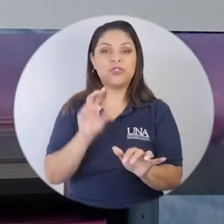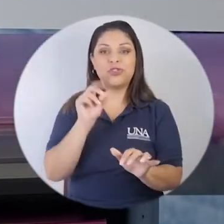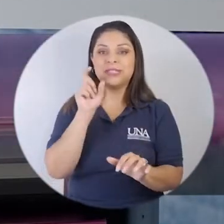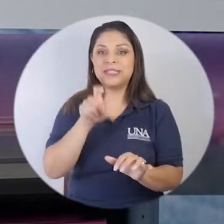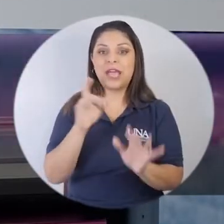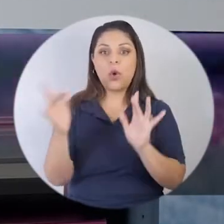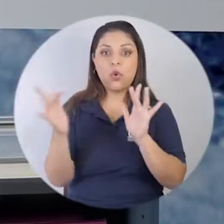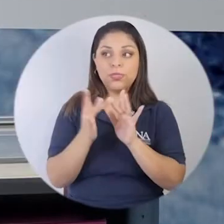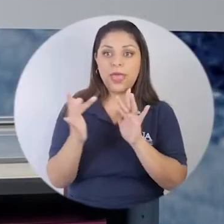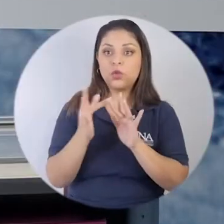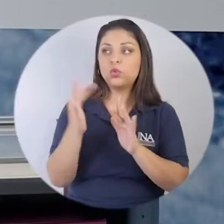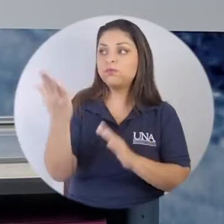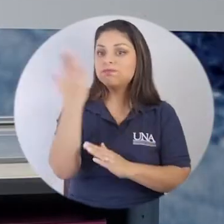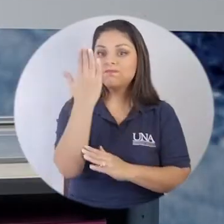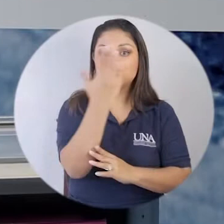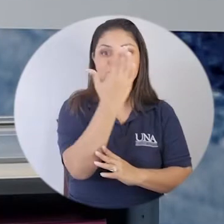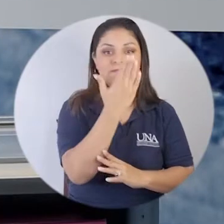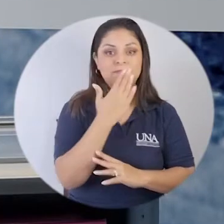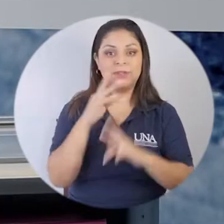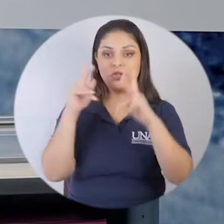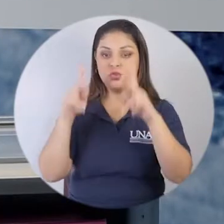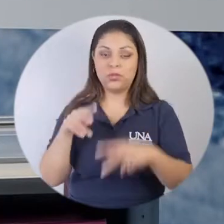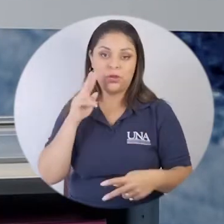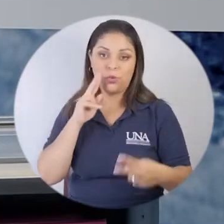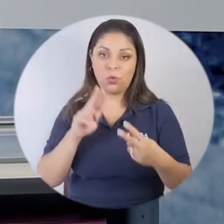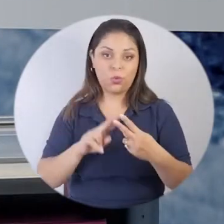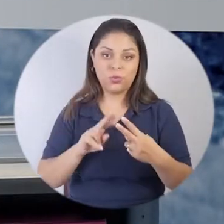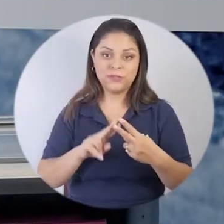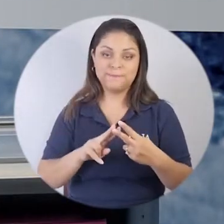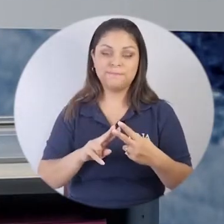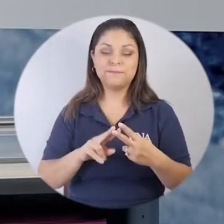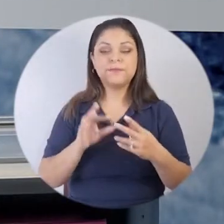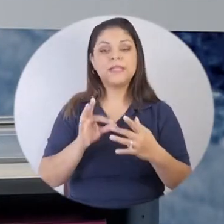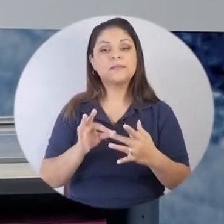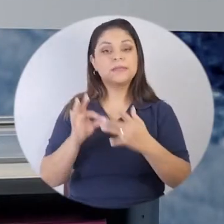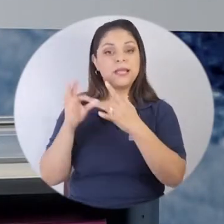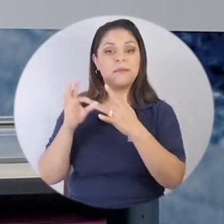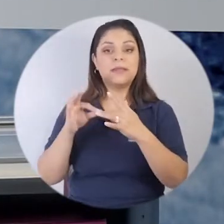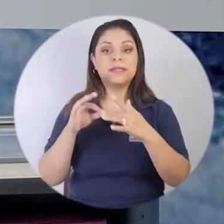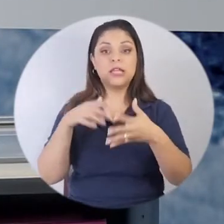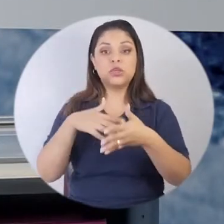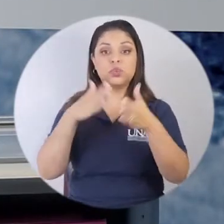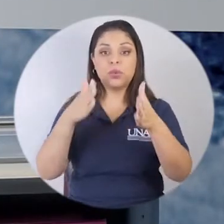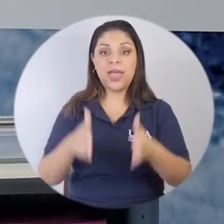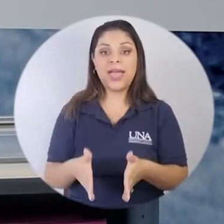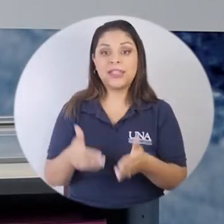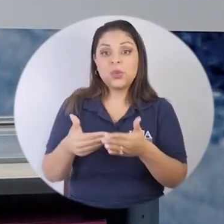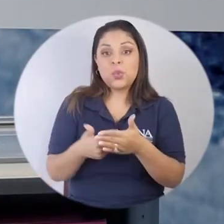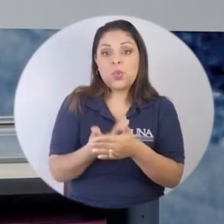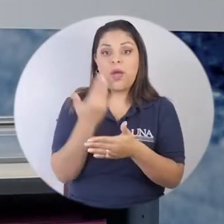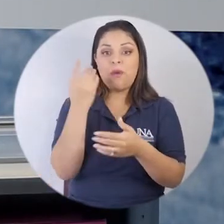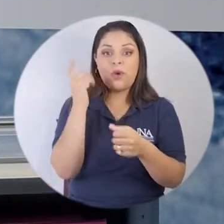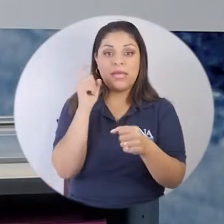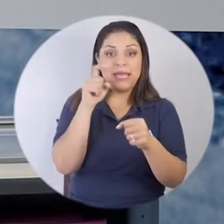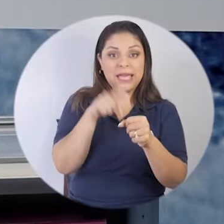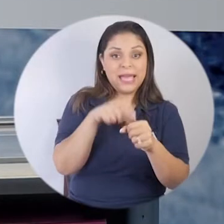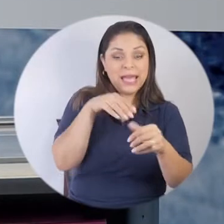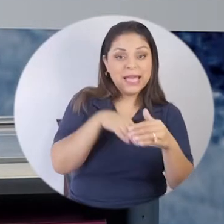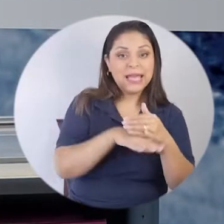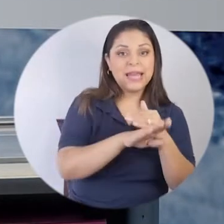contacto directo con tantas personas que no conocen, ¿verdad? Sobre todo si pensamos en los estudiantes que de nuevo ingreso, ¿verdad? Que les